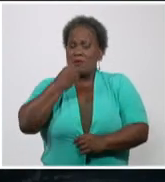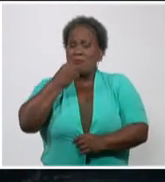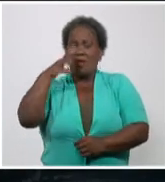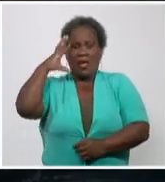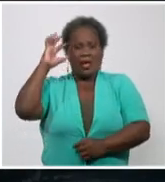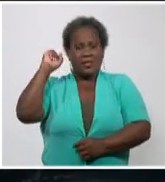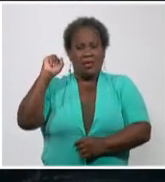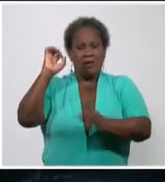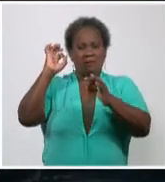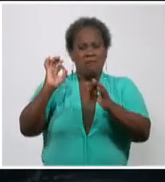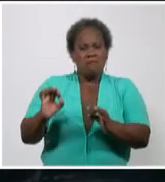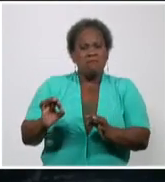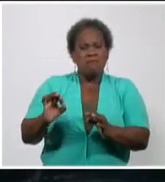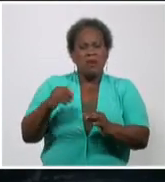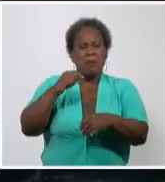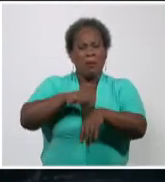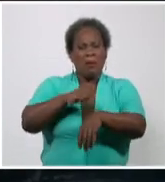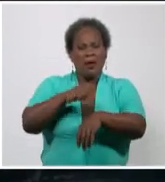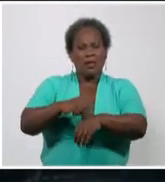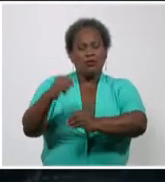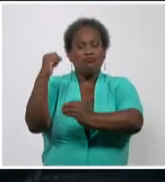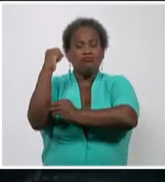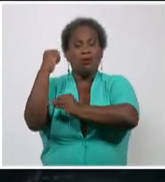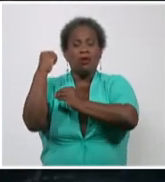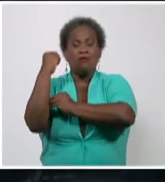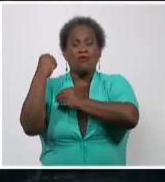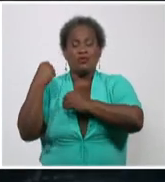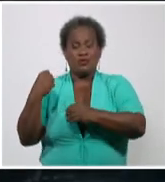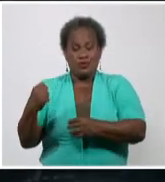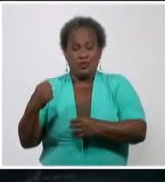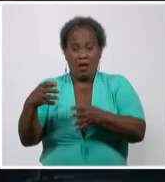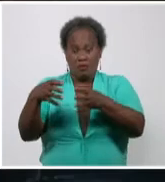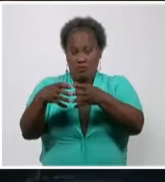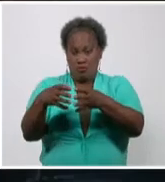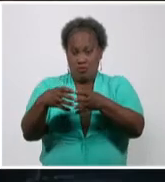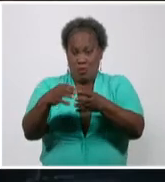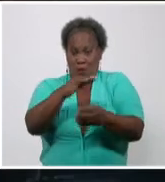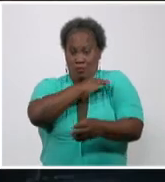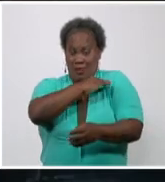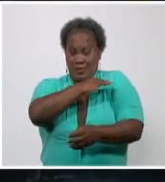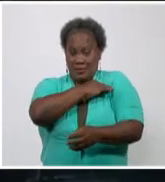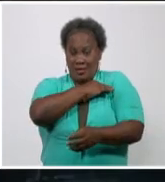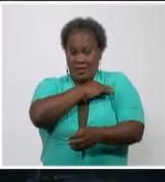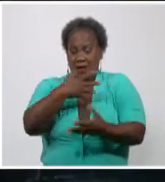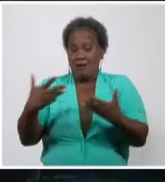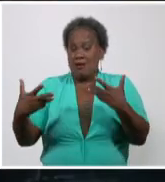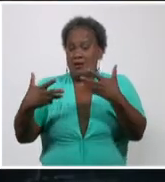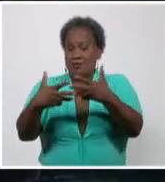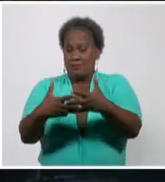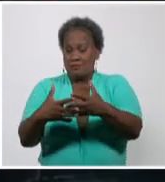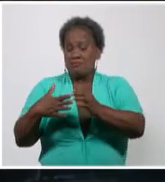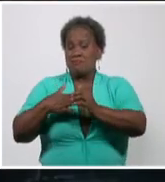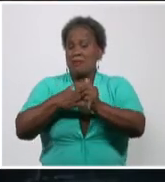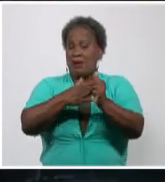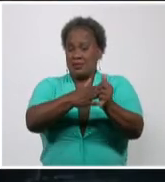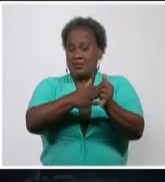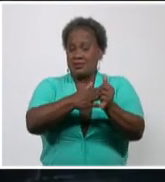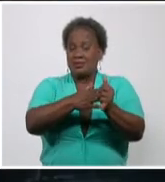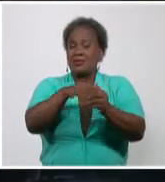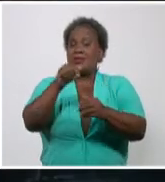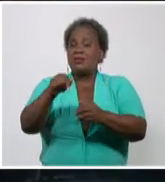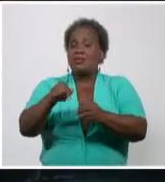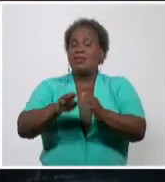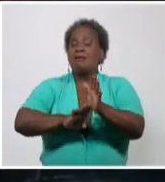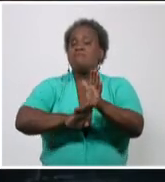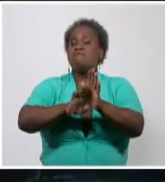misma línea. Reforzar primero la campaña de descrédito del grupo guerrillero, relacionarlo con países y líderes progresistas,